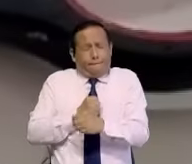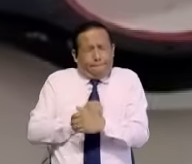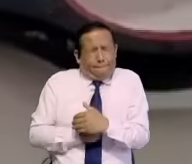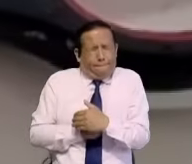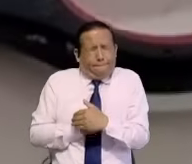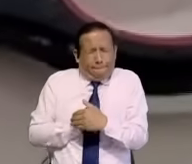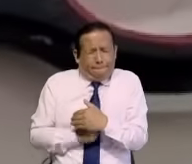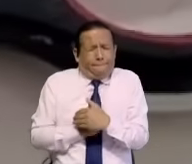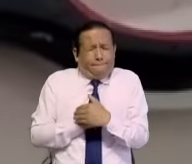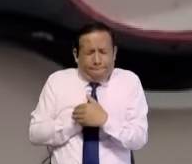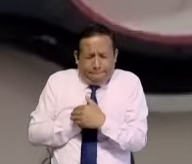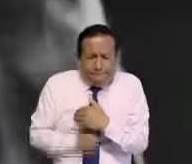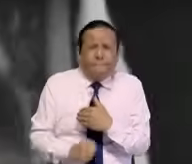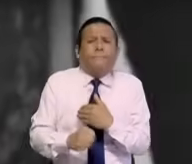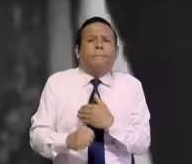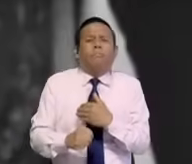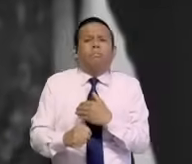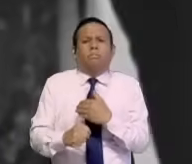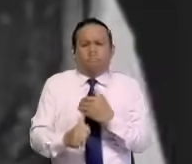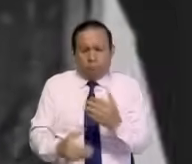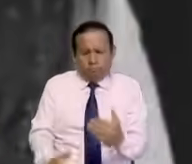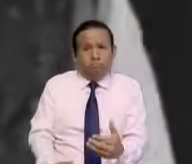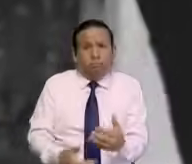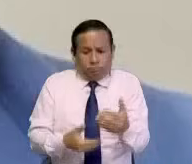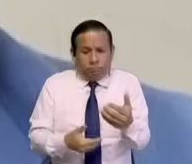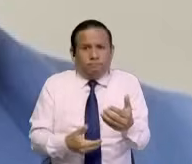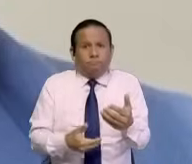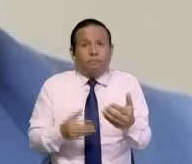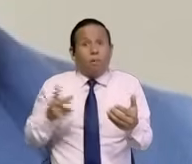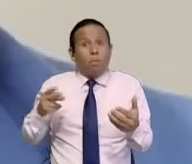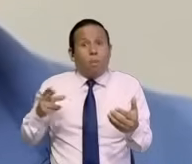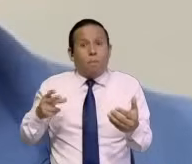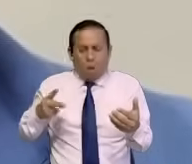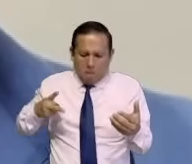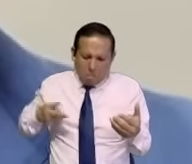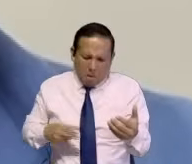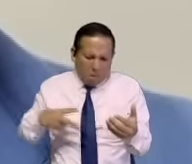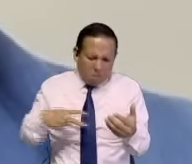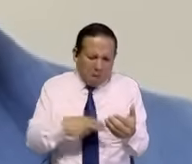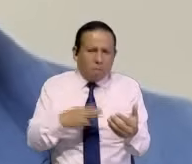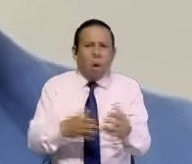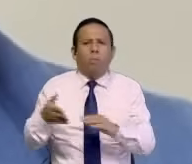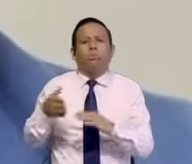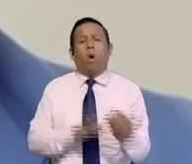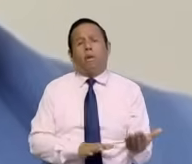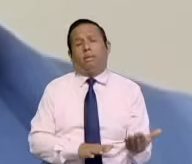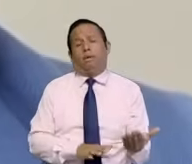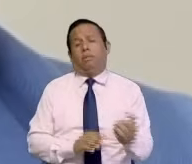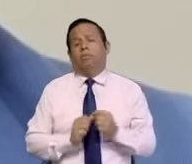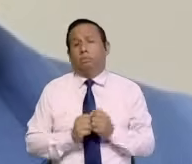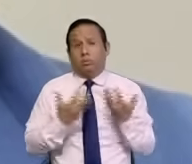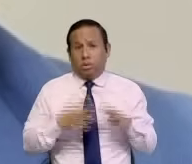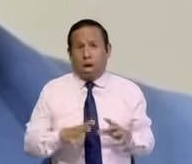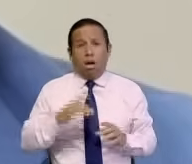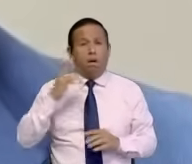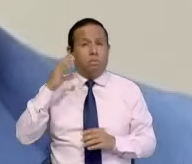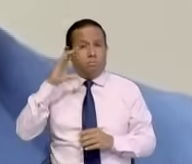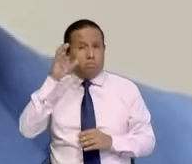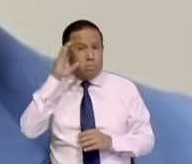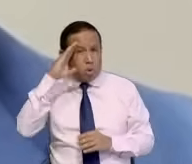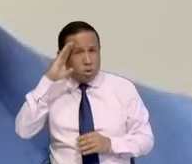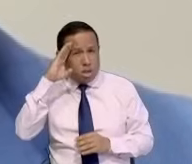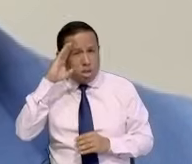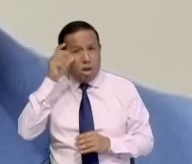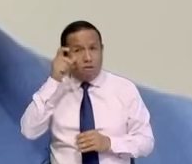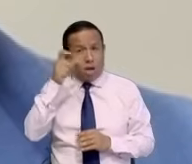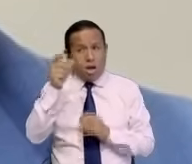recabado todos los elementos para procesarla. La Fiscalía de Oficio continúa con la investigación e iniciará el fiscal desde el caso,